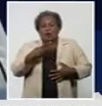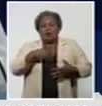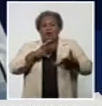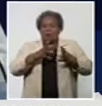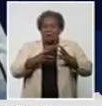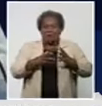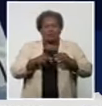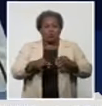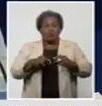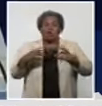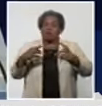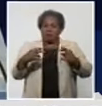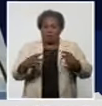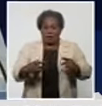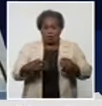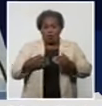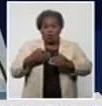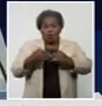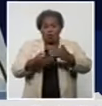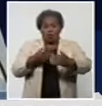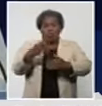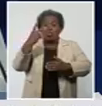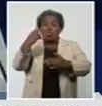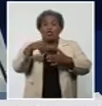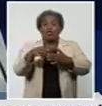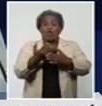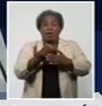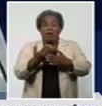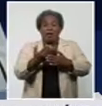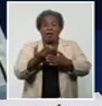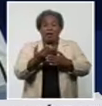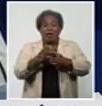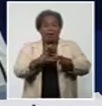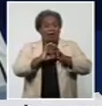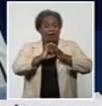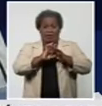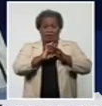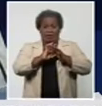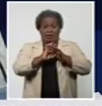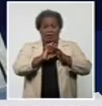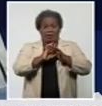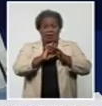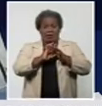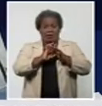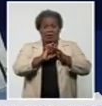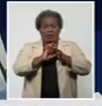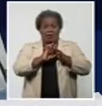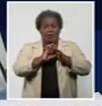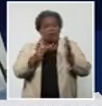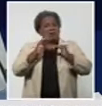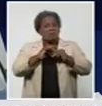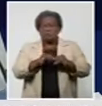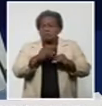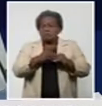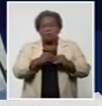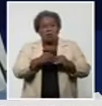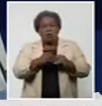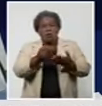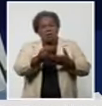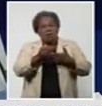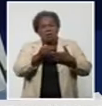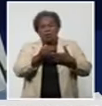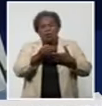Reitero, una evolución de 2 días y una evolución que no permitió